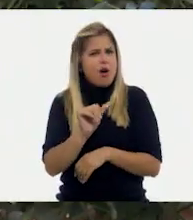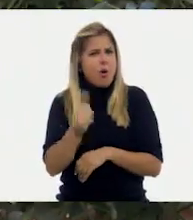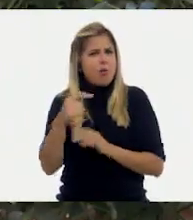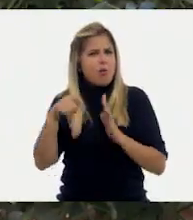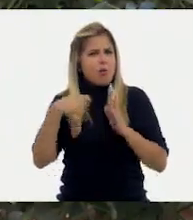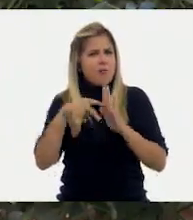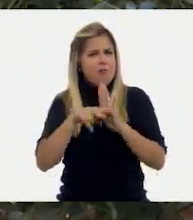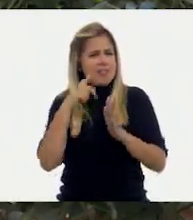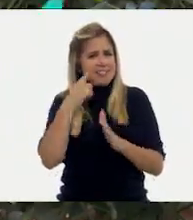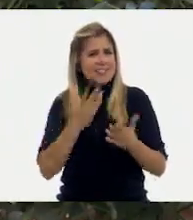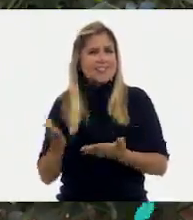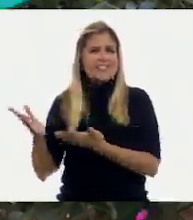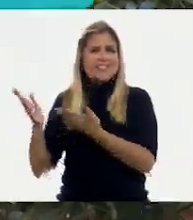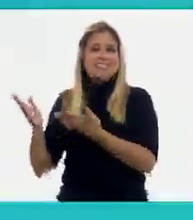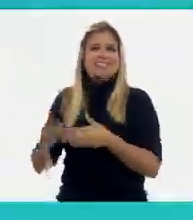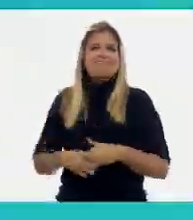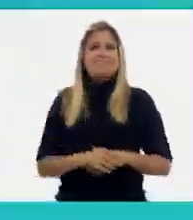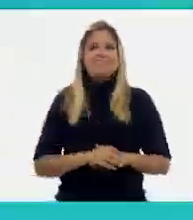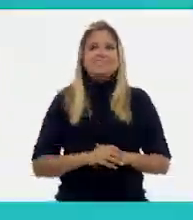video!